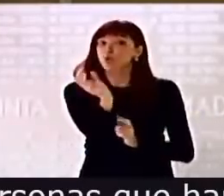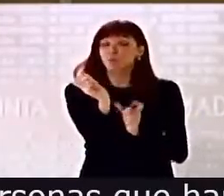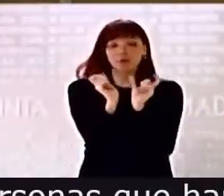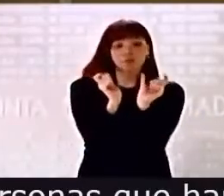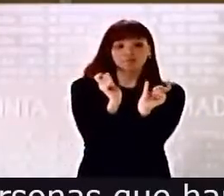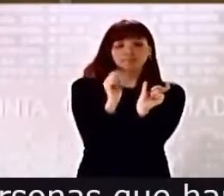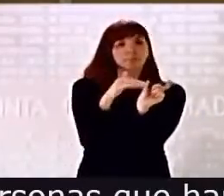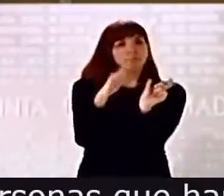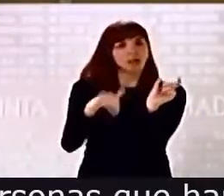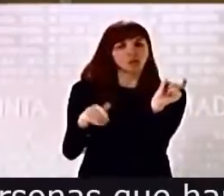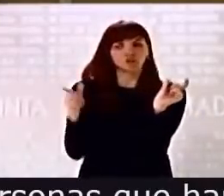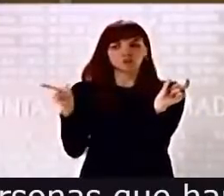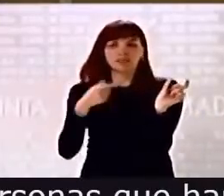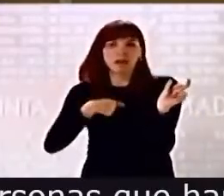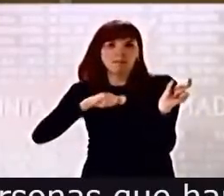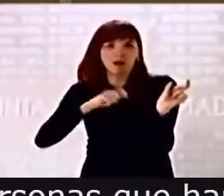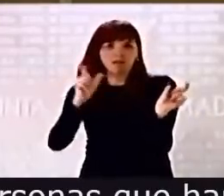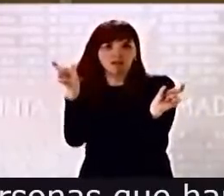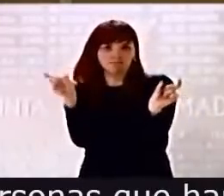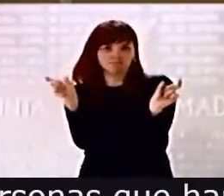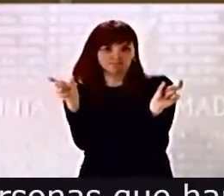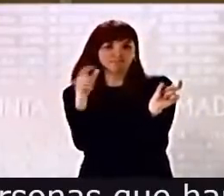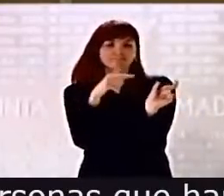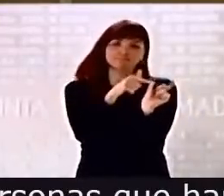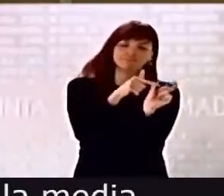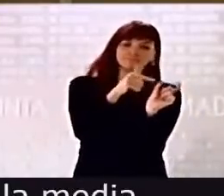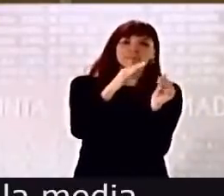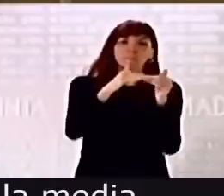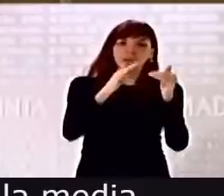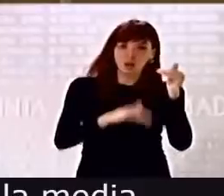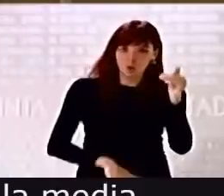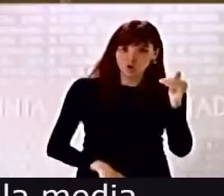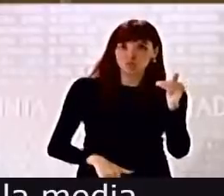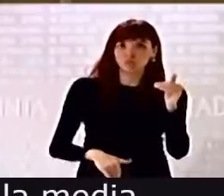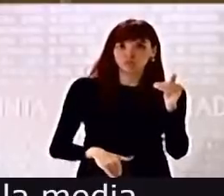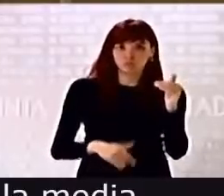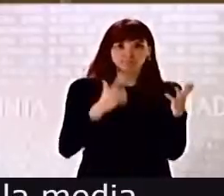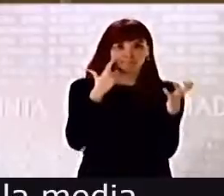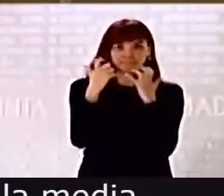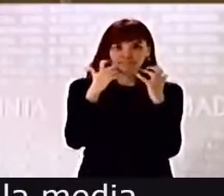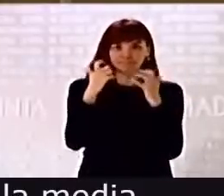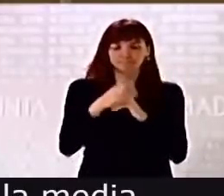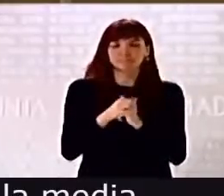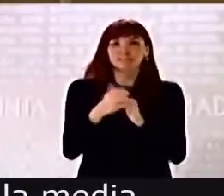Quiere eso decir que estamos diagnosticando por infección